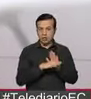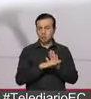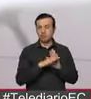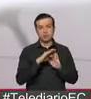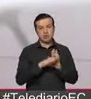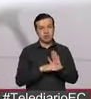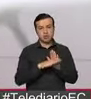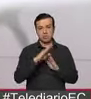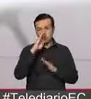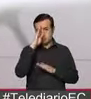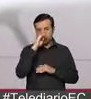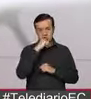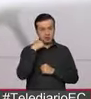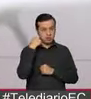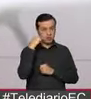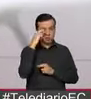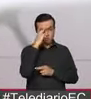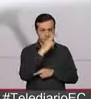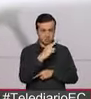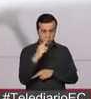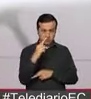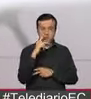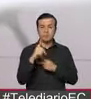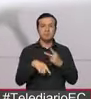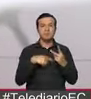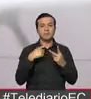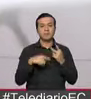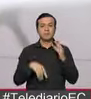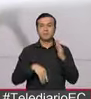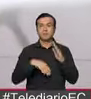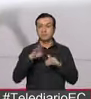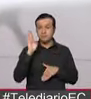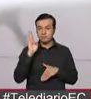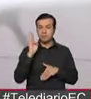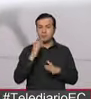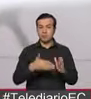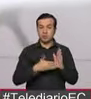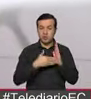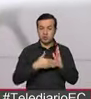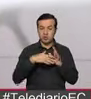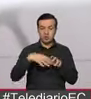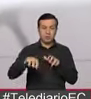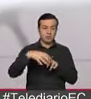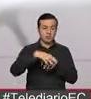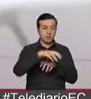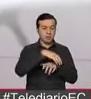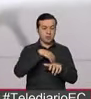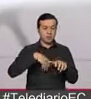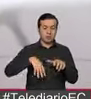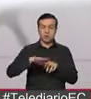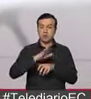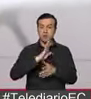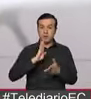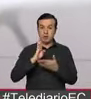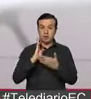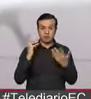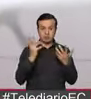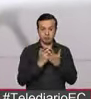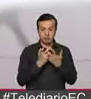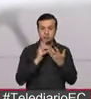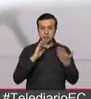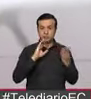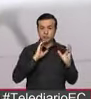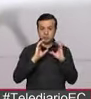policía no respeta sus derechos y segundo estamos más con un modelo desconcentrado más cercano en los barrios para desde la